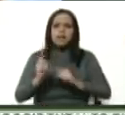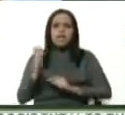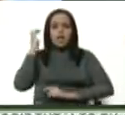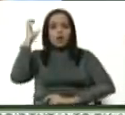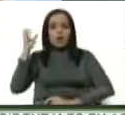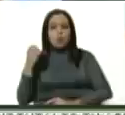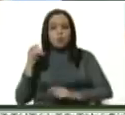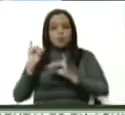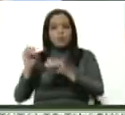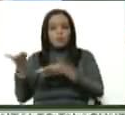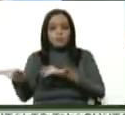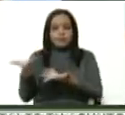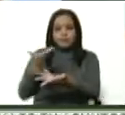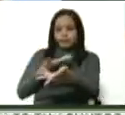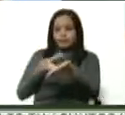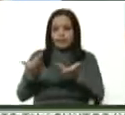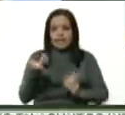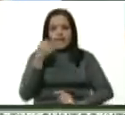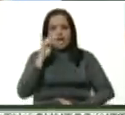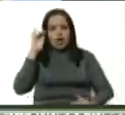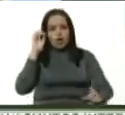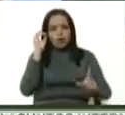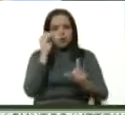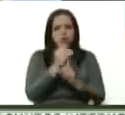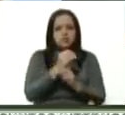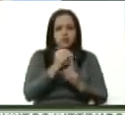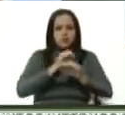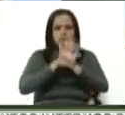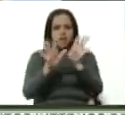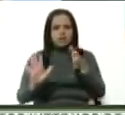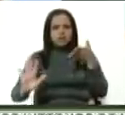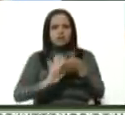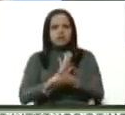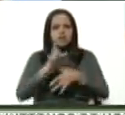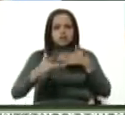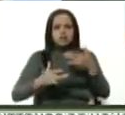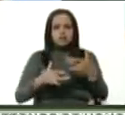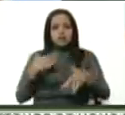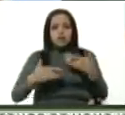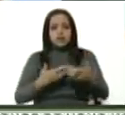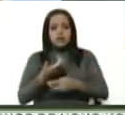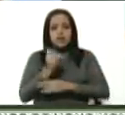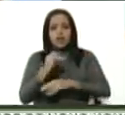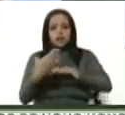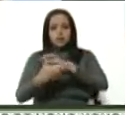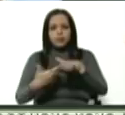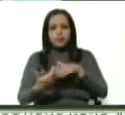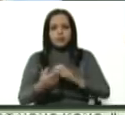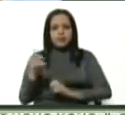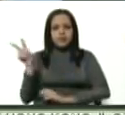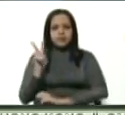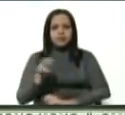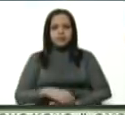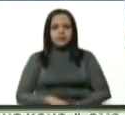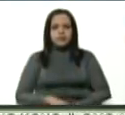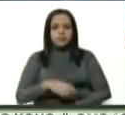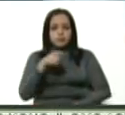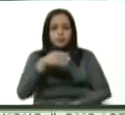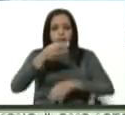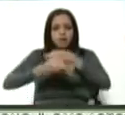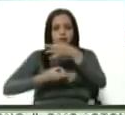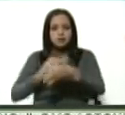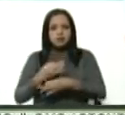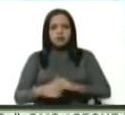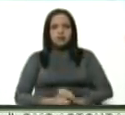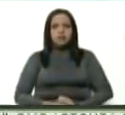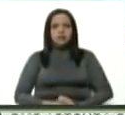para tener una posición mucho más objetiva sobre los acontecimientos en nuestro país. Canciller, sobre este gesto del que usted habla, el comunicado, y ya